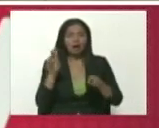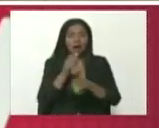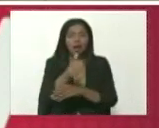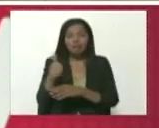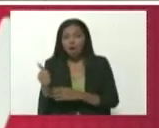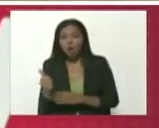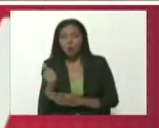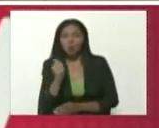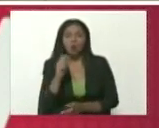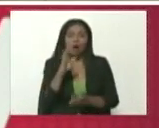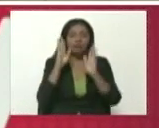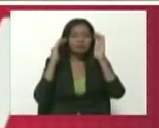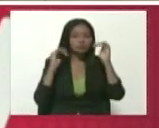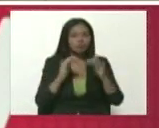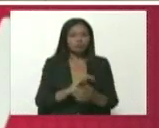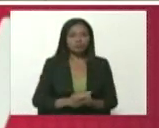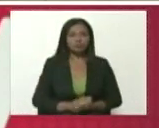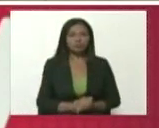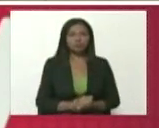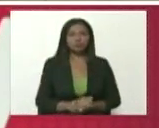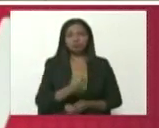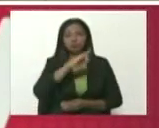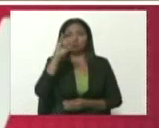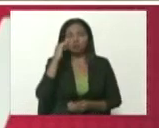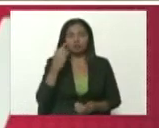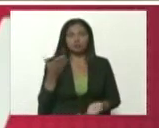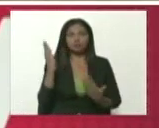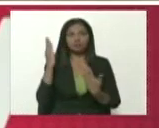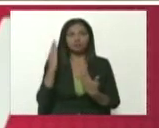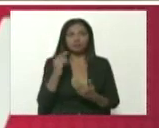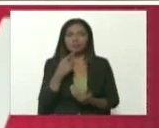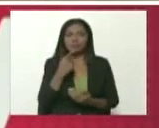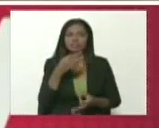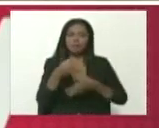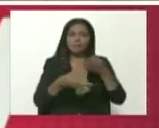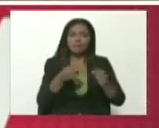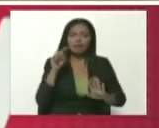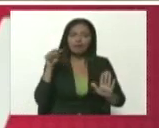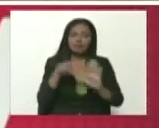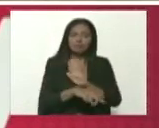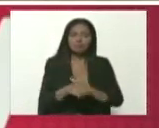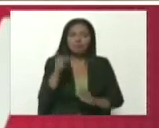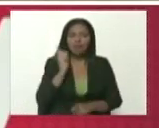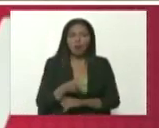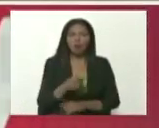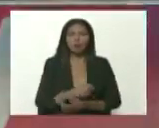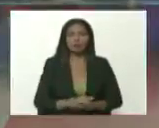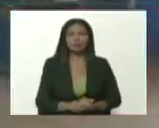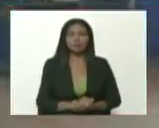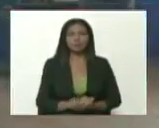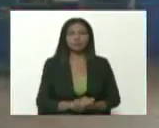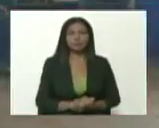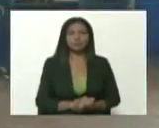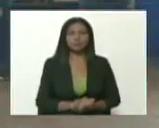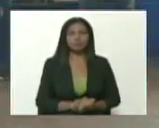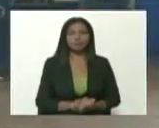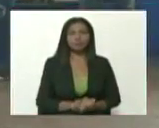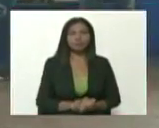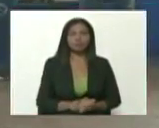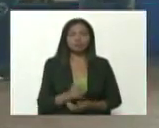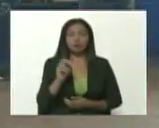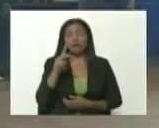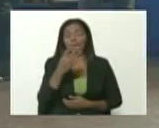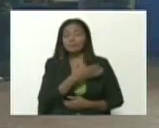por niña. Zulia, adelante, Zulia, ¿qué me dicen de esta orden? Adelante. Ok,